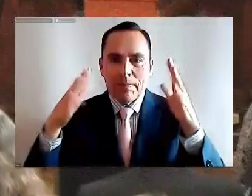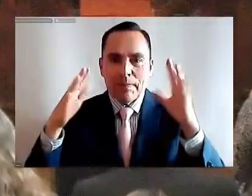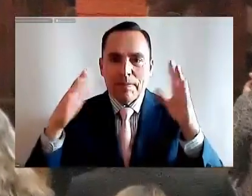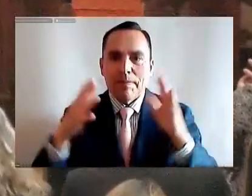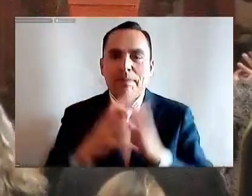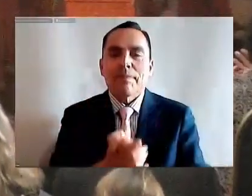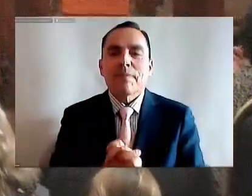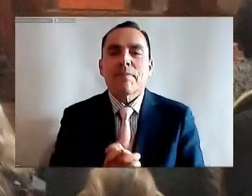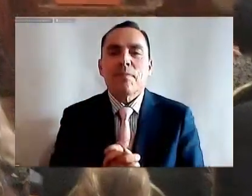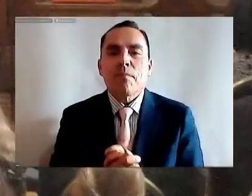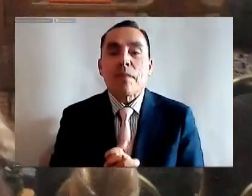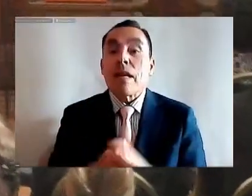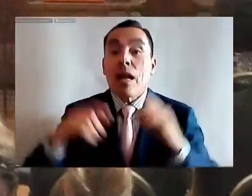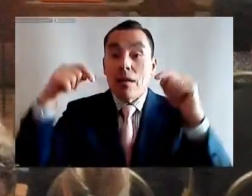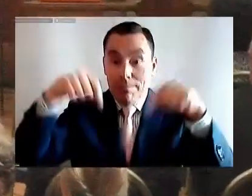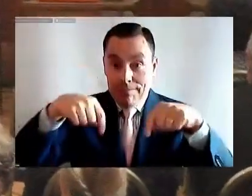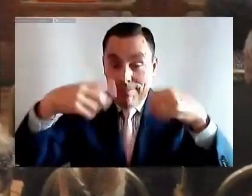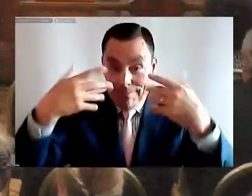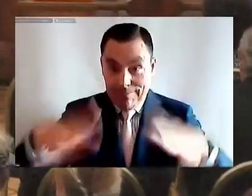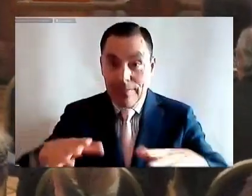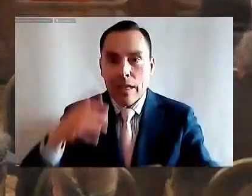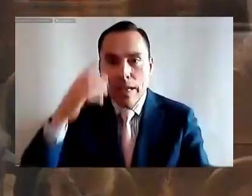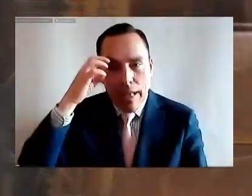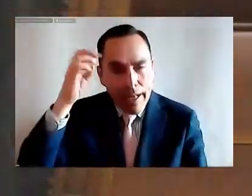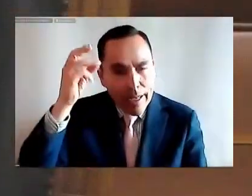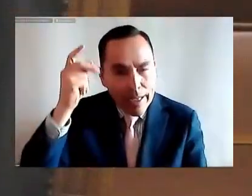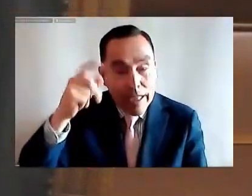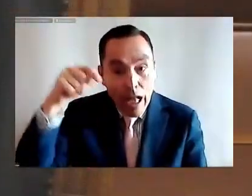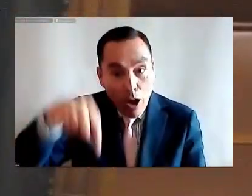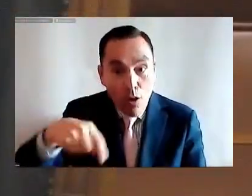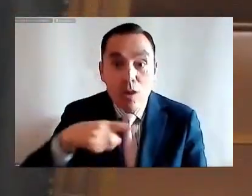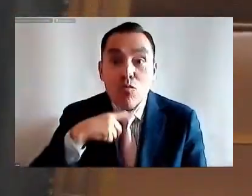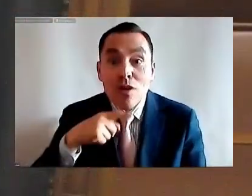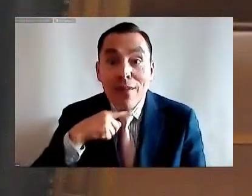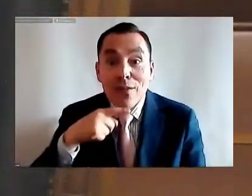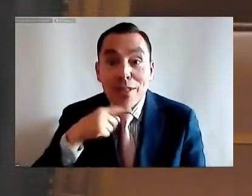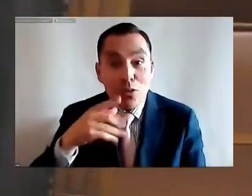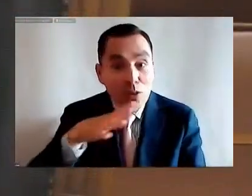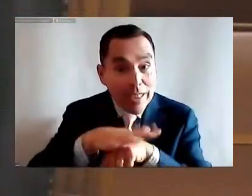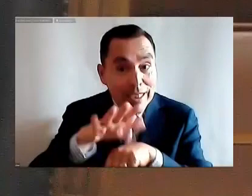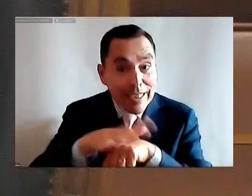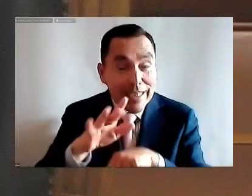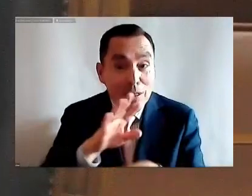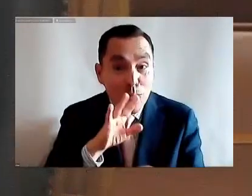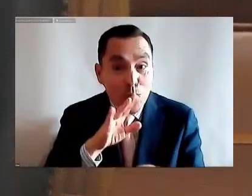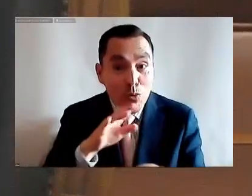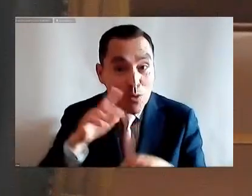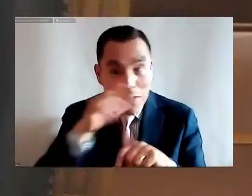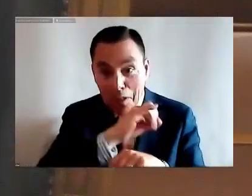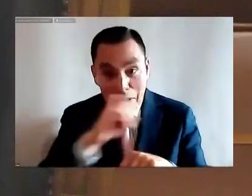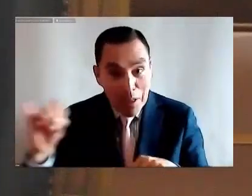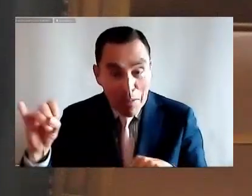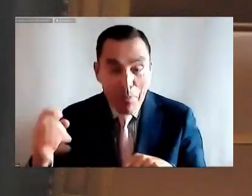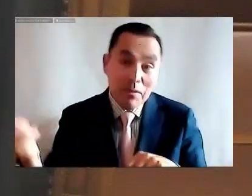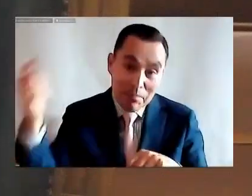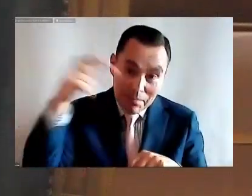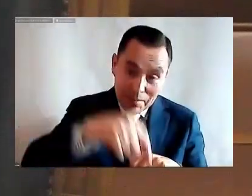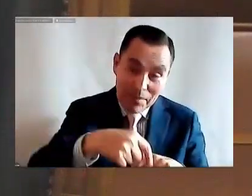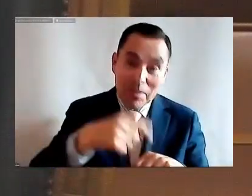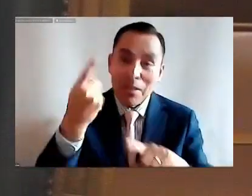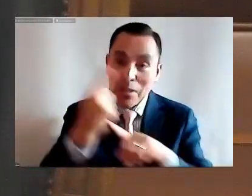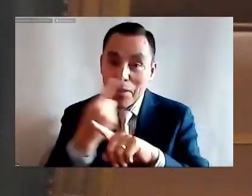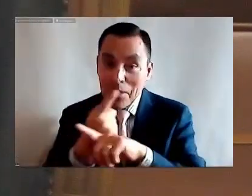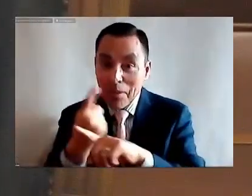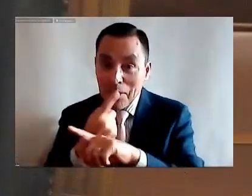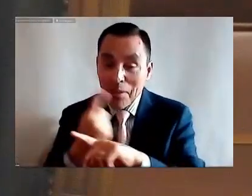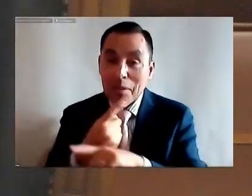Gracias. Entonces, la idea es que nos tomamos un cafecito, unos 15 minutos abajo, y después entramos con la Gloriana y los